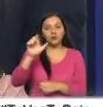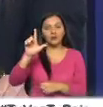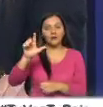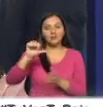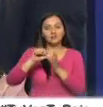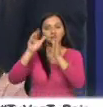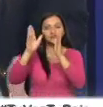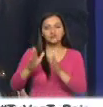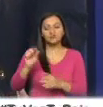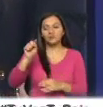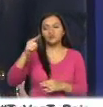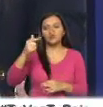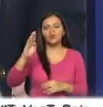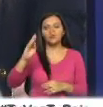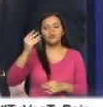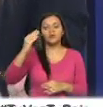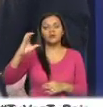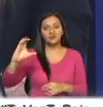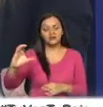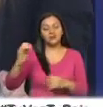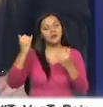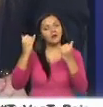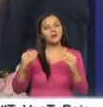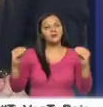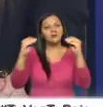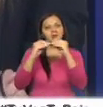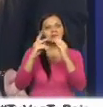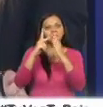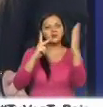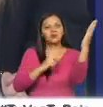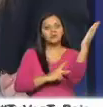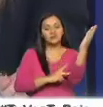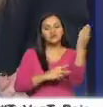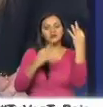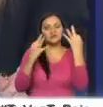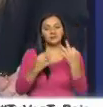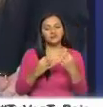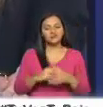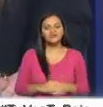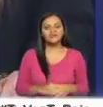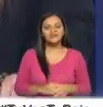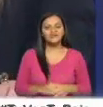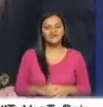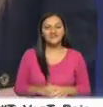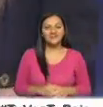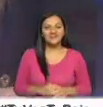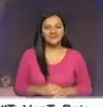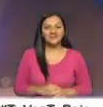www.elciudadano.gov.es. Ahora los dejamos con la programación regular de Teleciudadana.